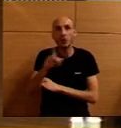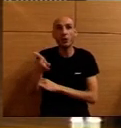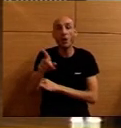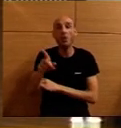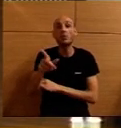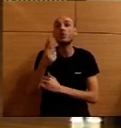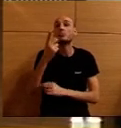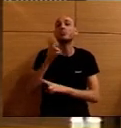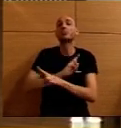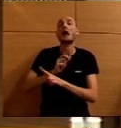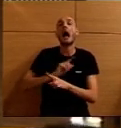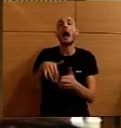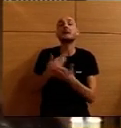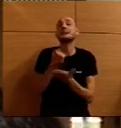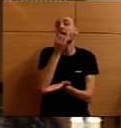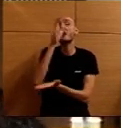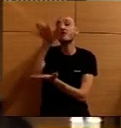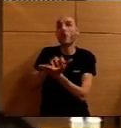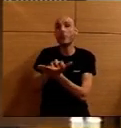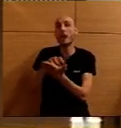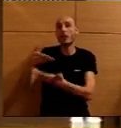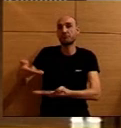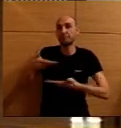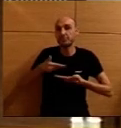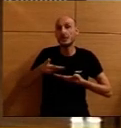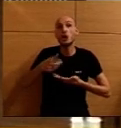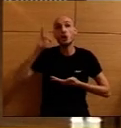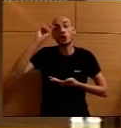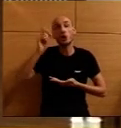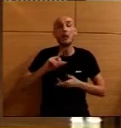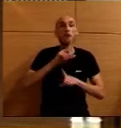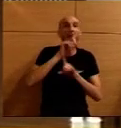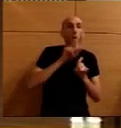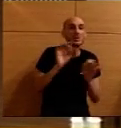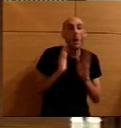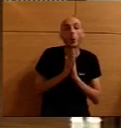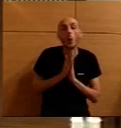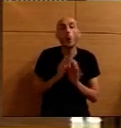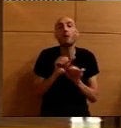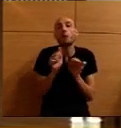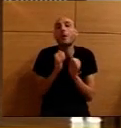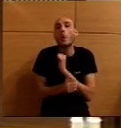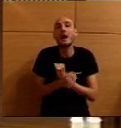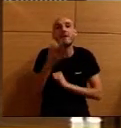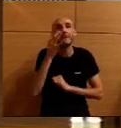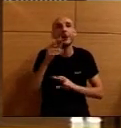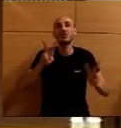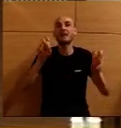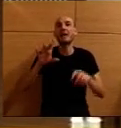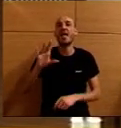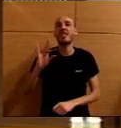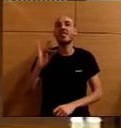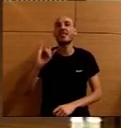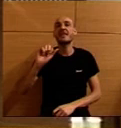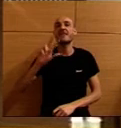pues que lo conoceríamos. Entonces, no sé si es una pregunta o un ruego, pero sí que nos gustaría que este tipo de informaciones sobre Divalterra